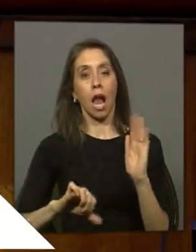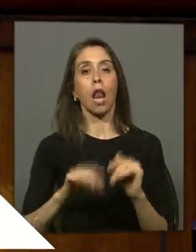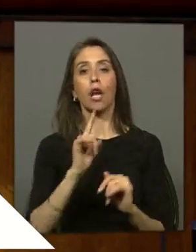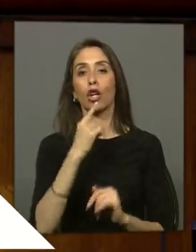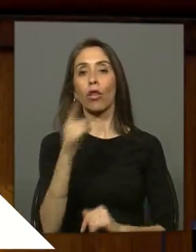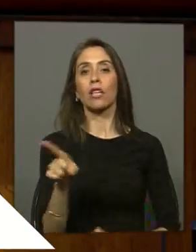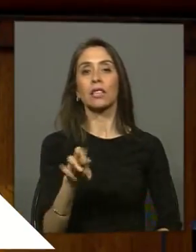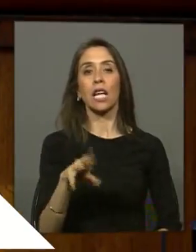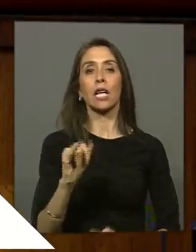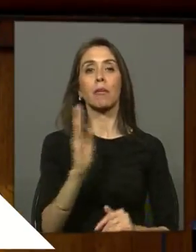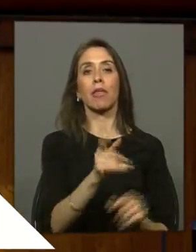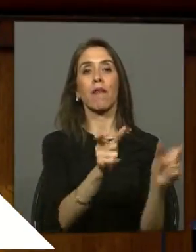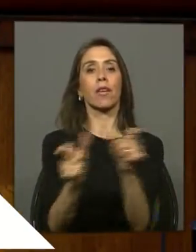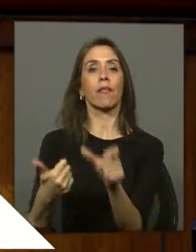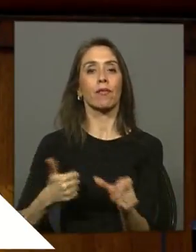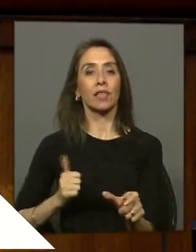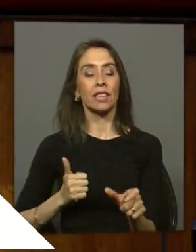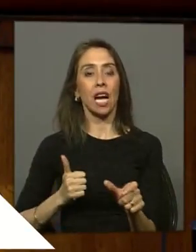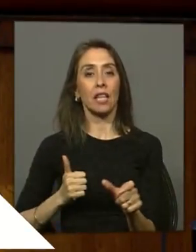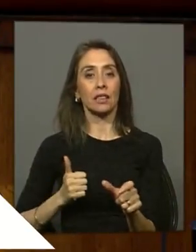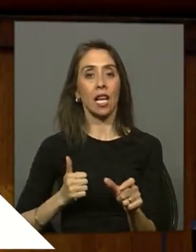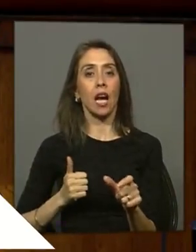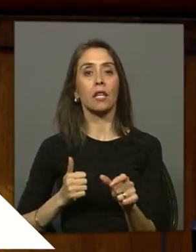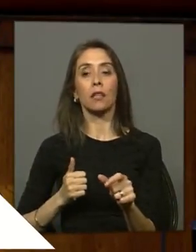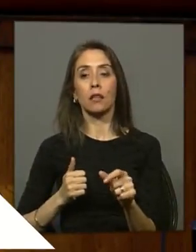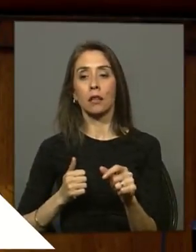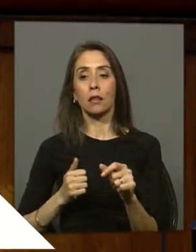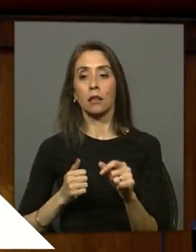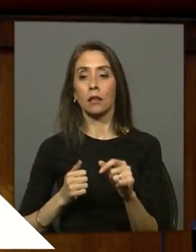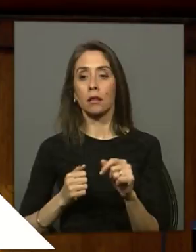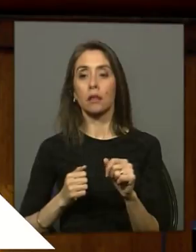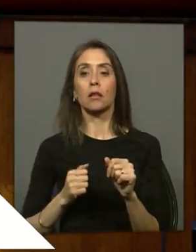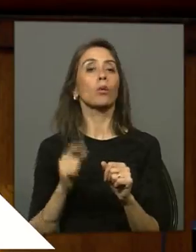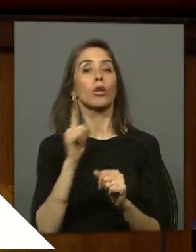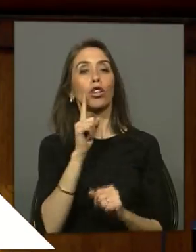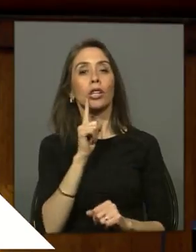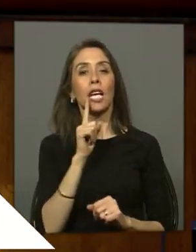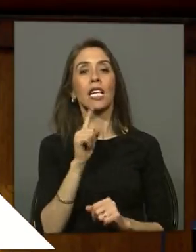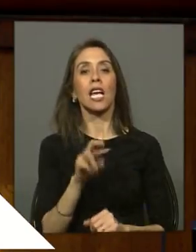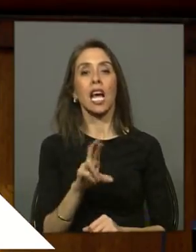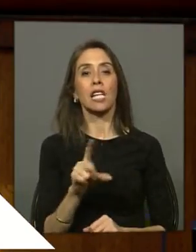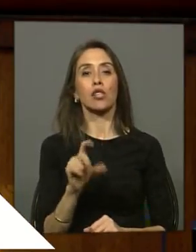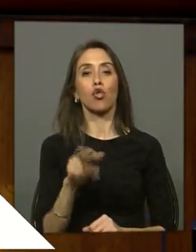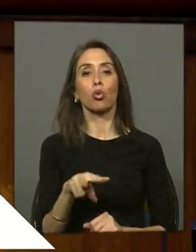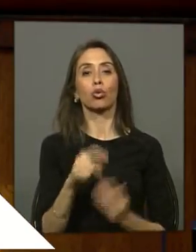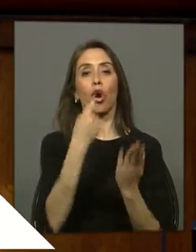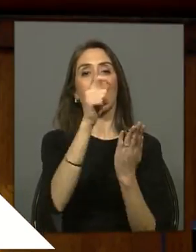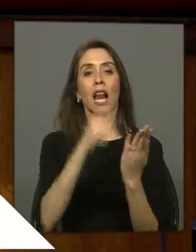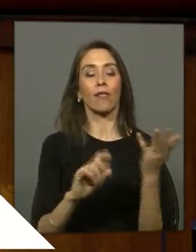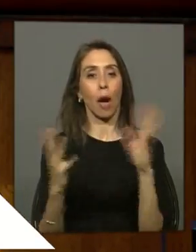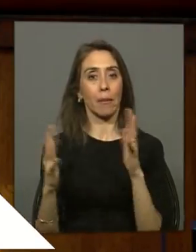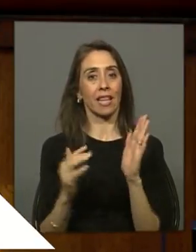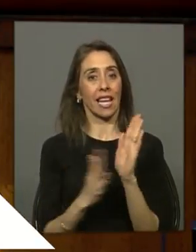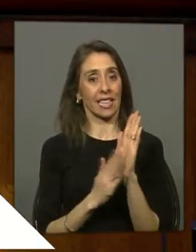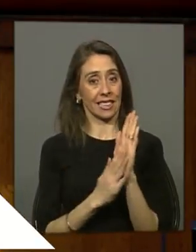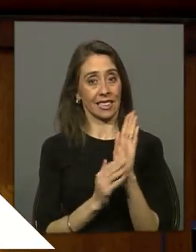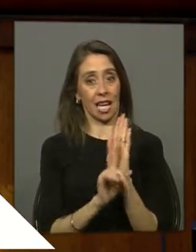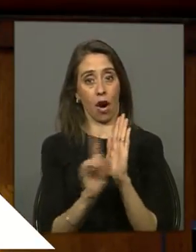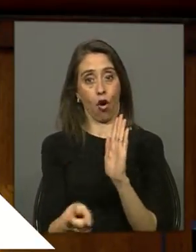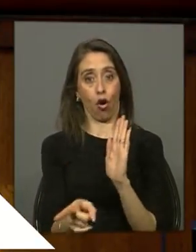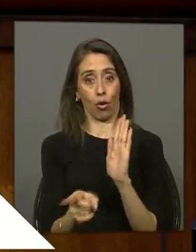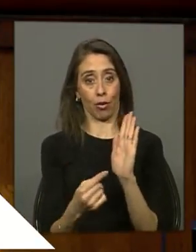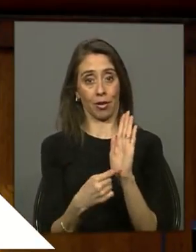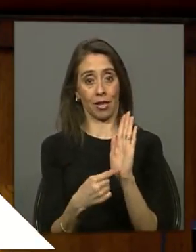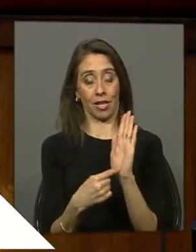fiscalización tratándose de las actividades que contaran con resolución de calificación ambiental el aludio instructivo debe